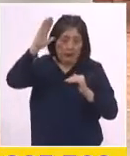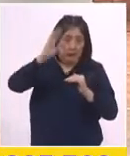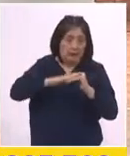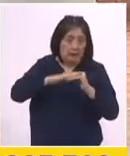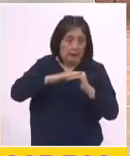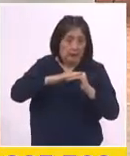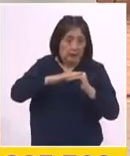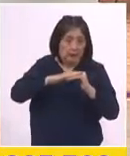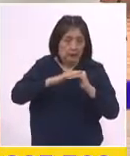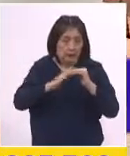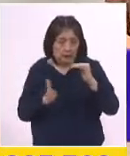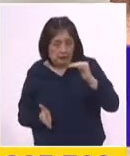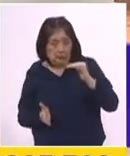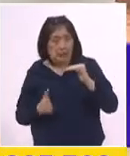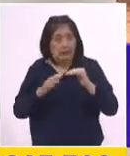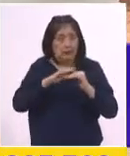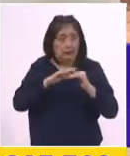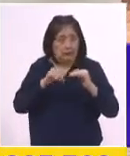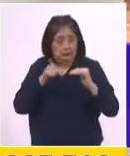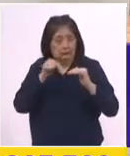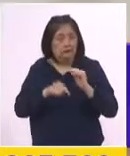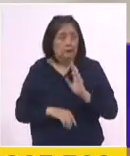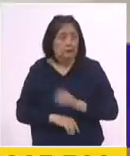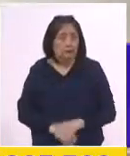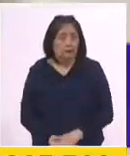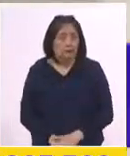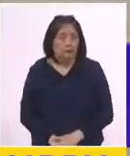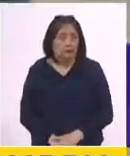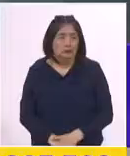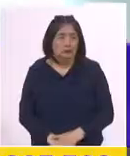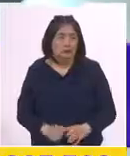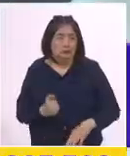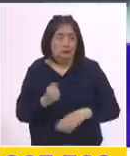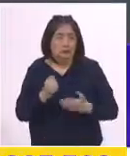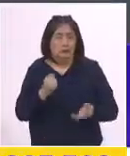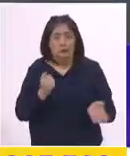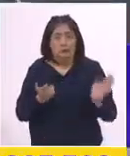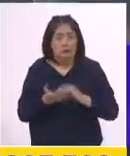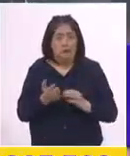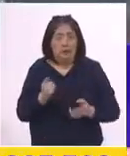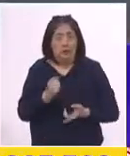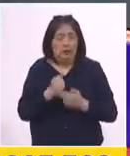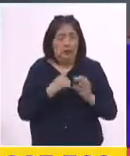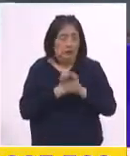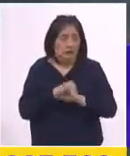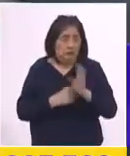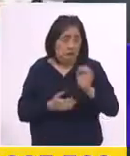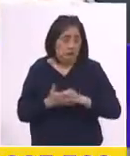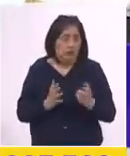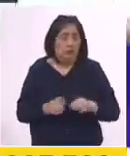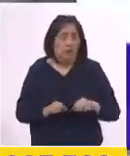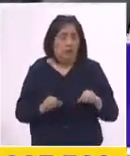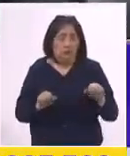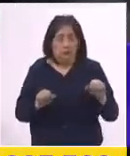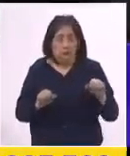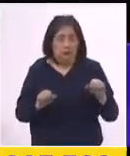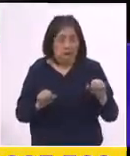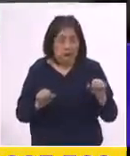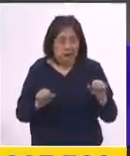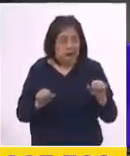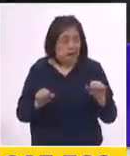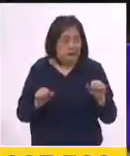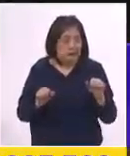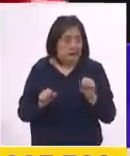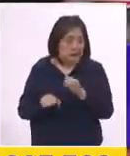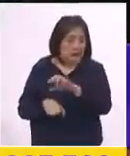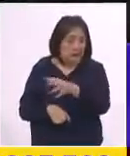objeto, te pueda evitar que te caiga encima. Bueno, definitivamente lo más seguro en una cocina es, por ejemplo, la refrigeradora. O sea, cae el piso, cae el techo y lo